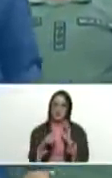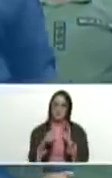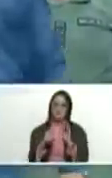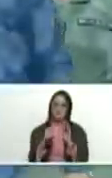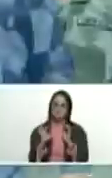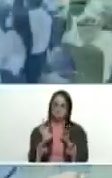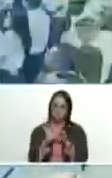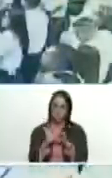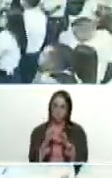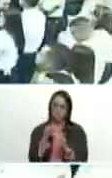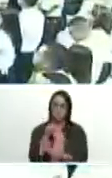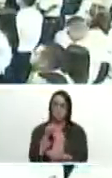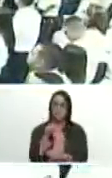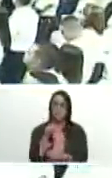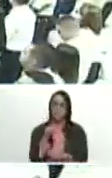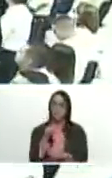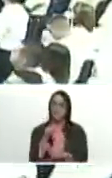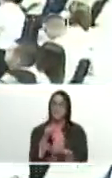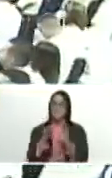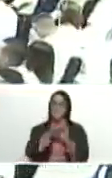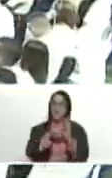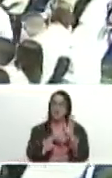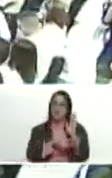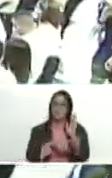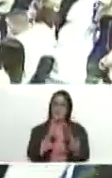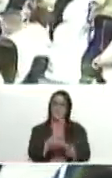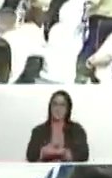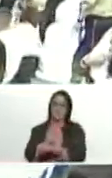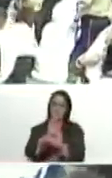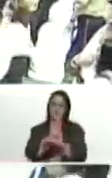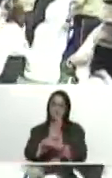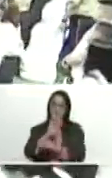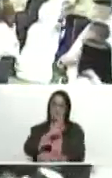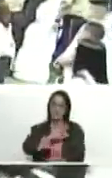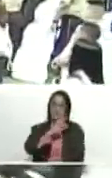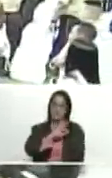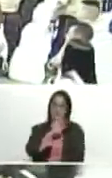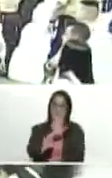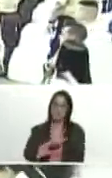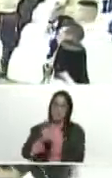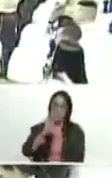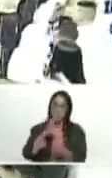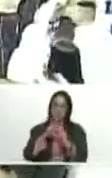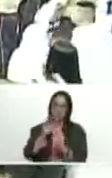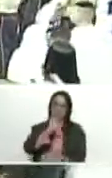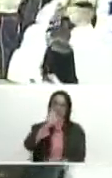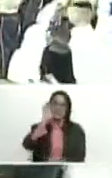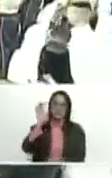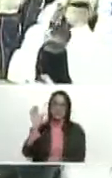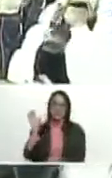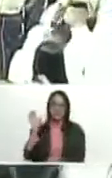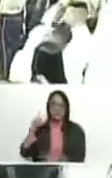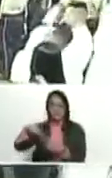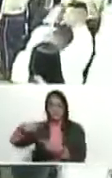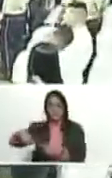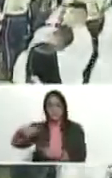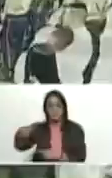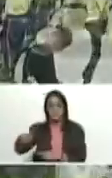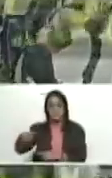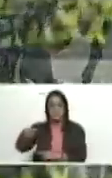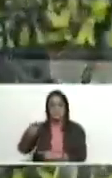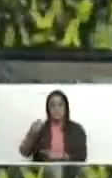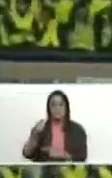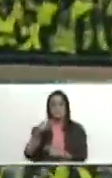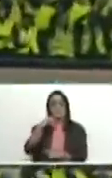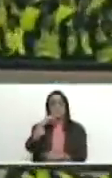a esta gran misión, a este programa de protección social en todos los estados. Pasado mañana se llegará a la